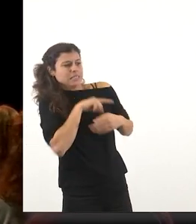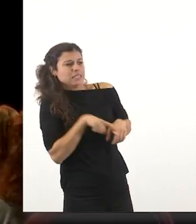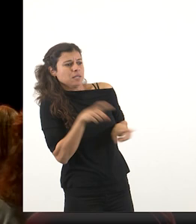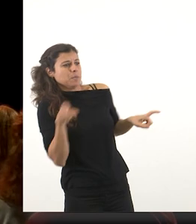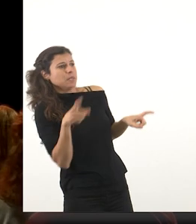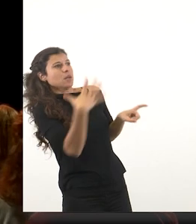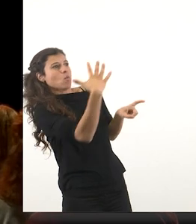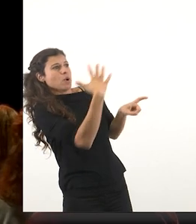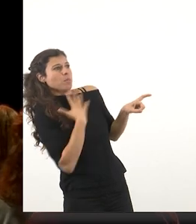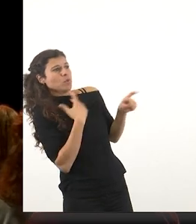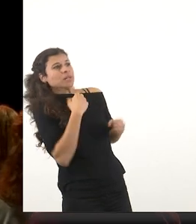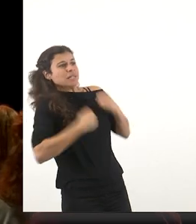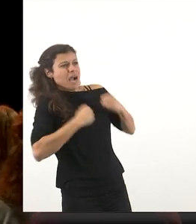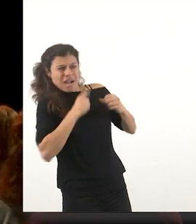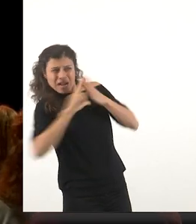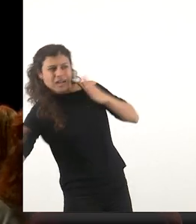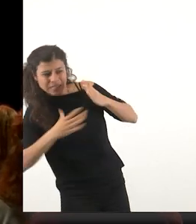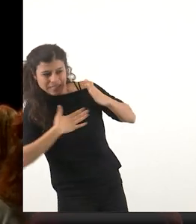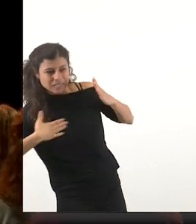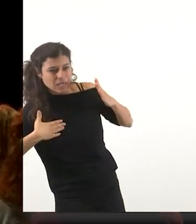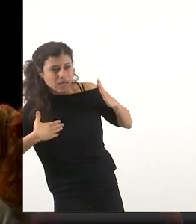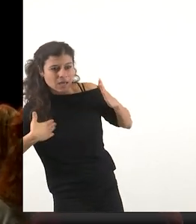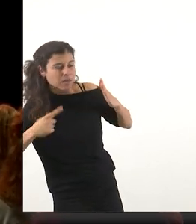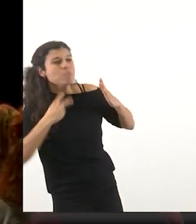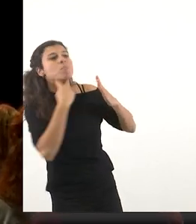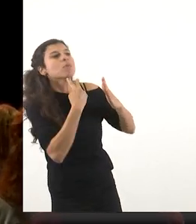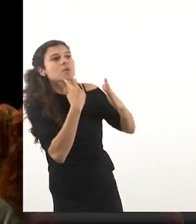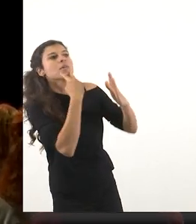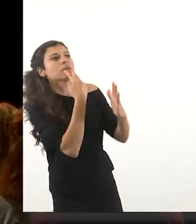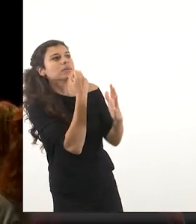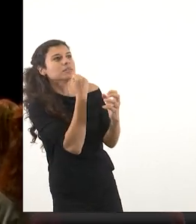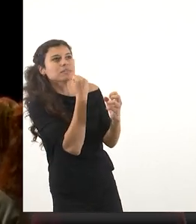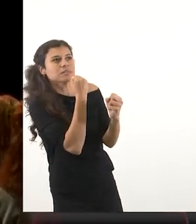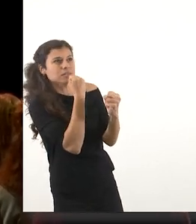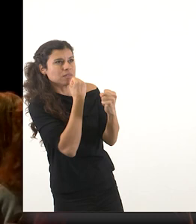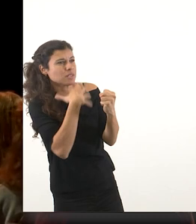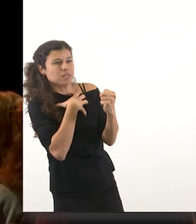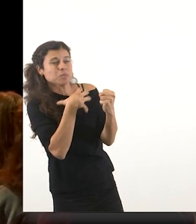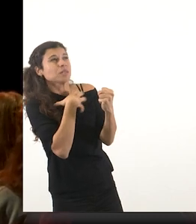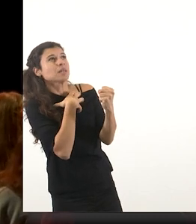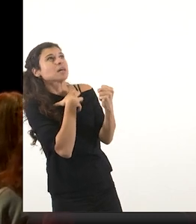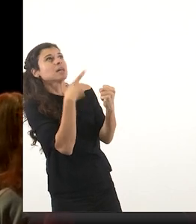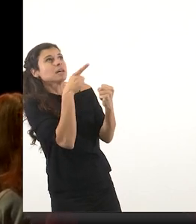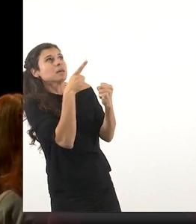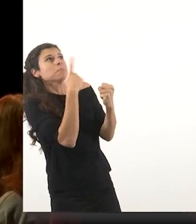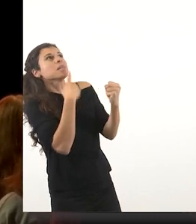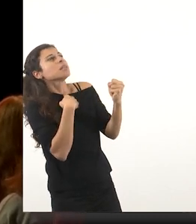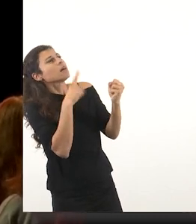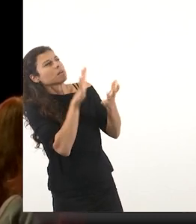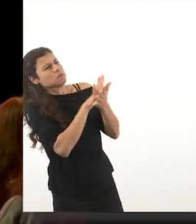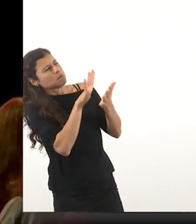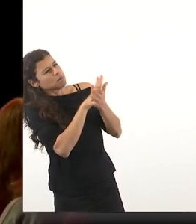en mi cuerpo, que quería salir corriendo de ahí. Y la voz no me salía del cuerpo. Él mientras me decía que me